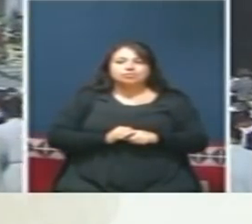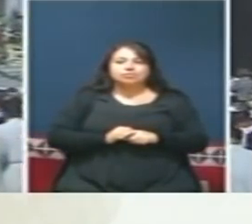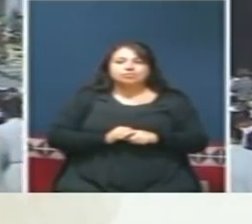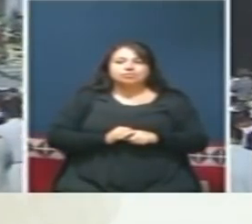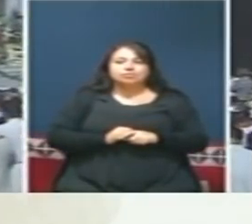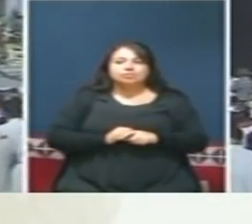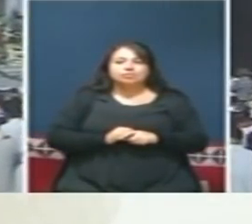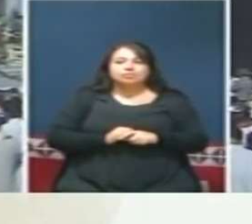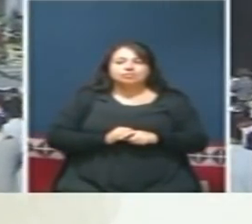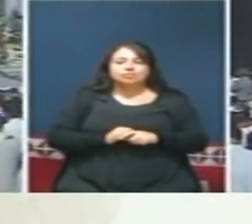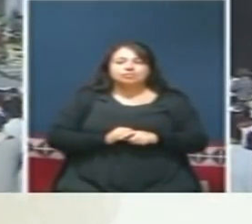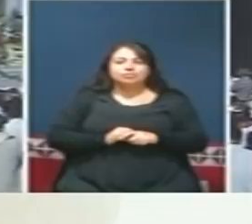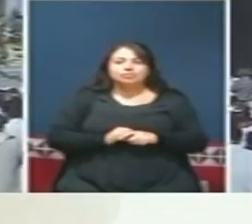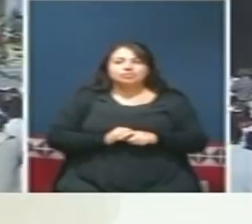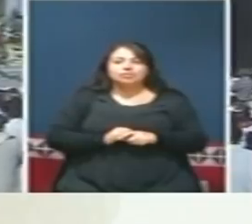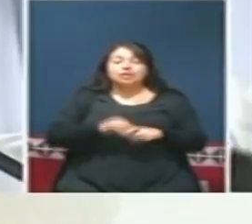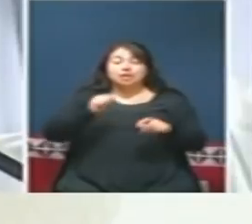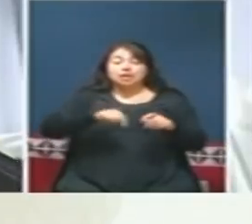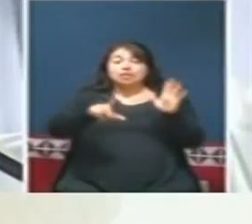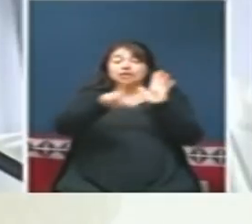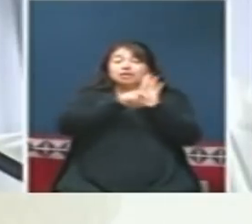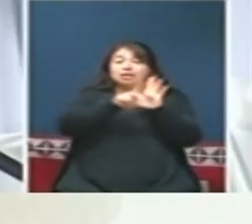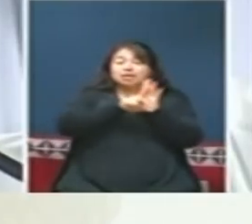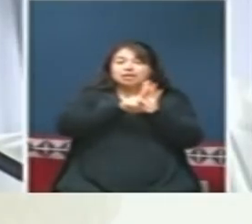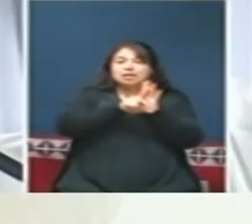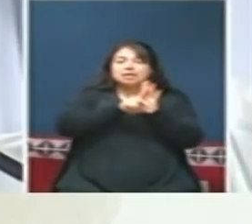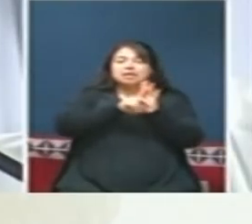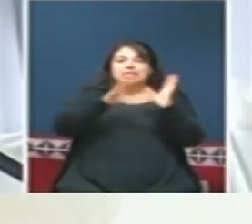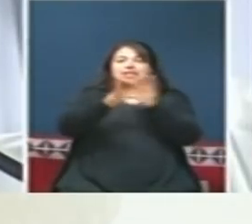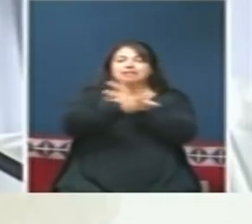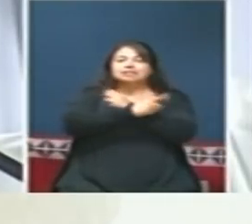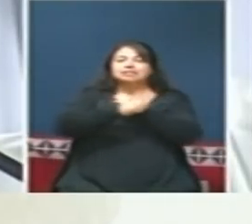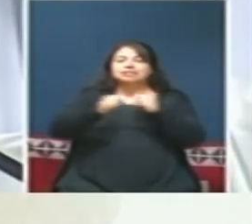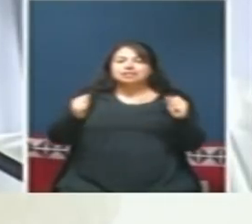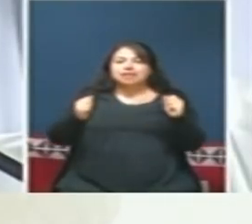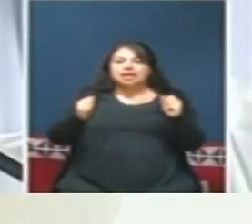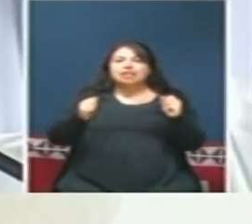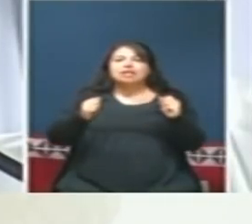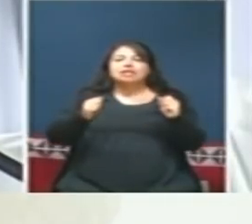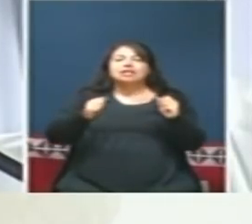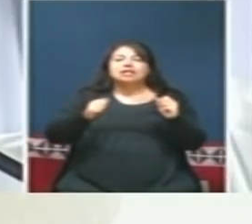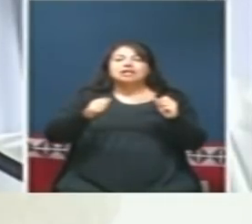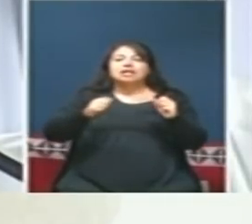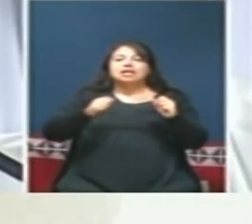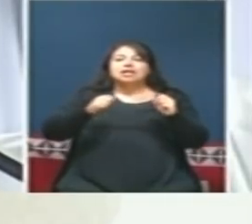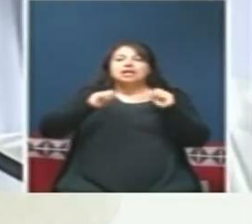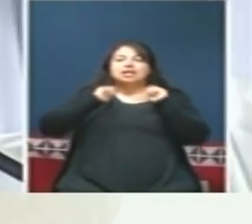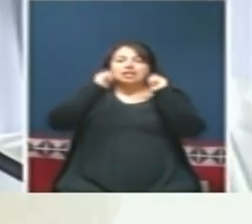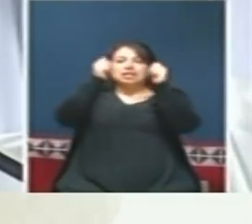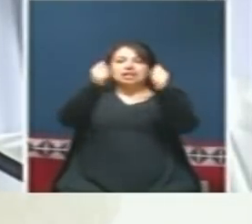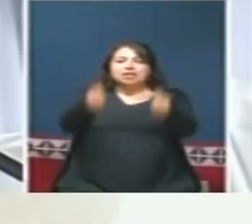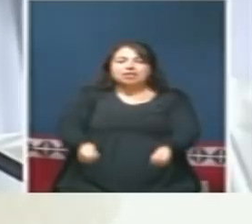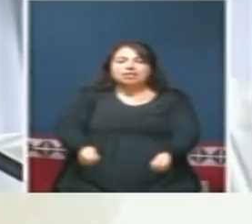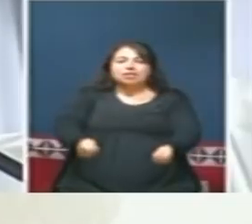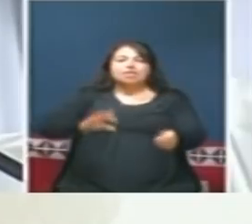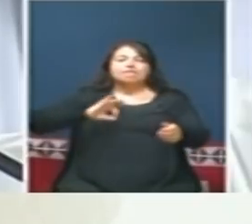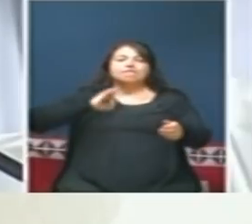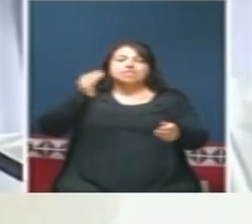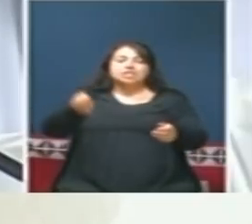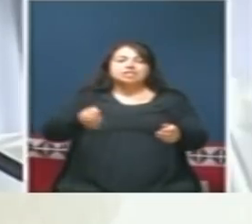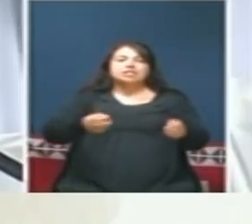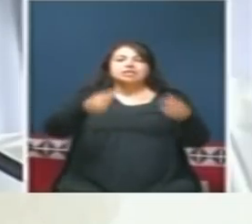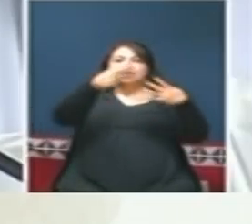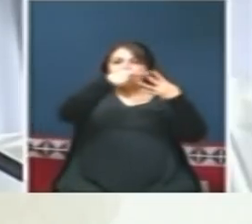Este decreto con el cual queda coronada la vida y la entrega de cada uno de nuestros mártires.